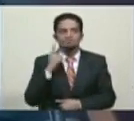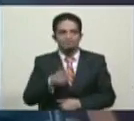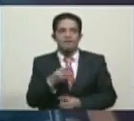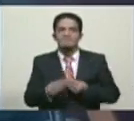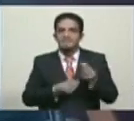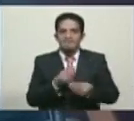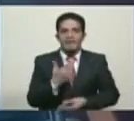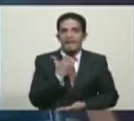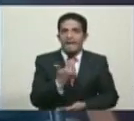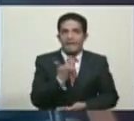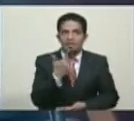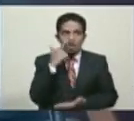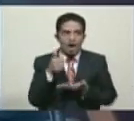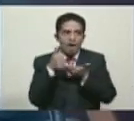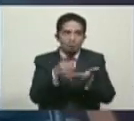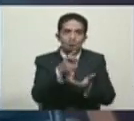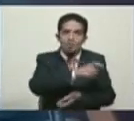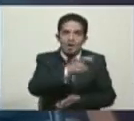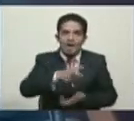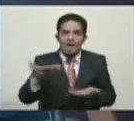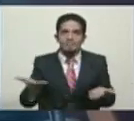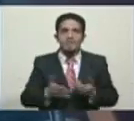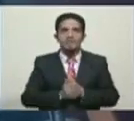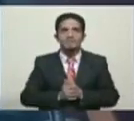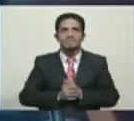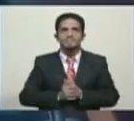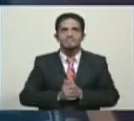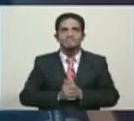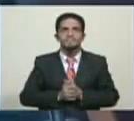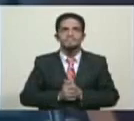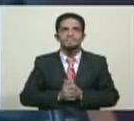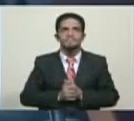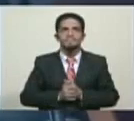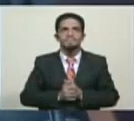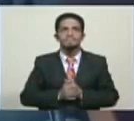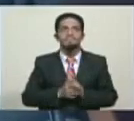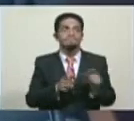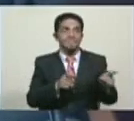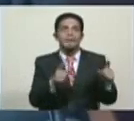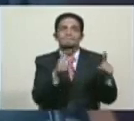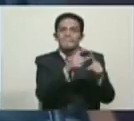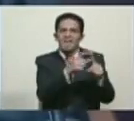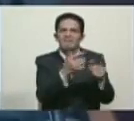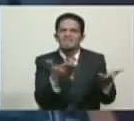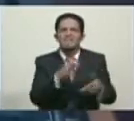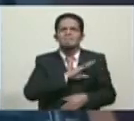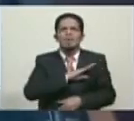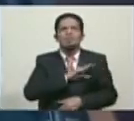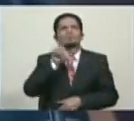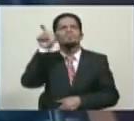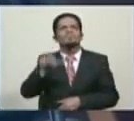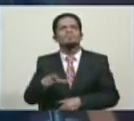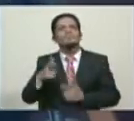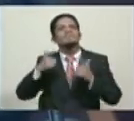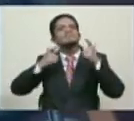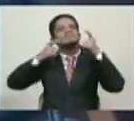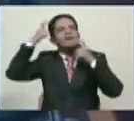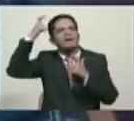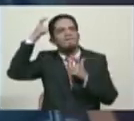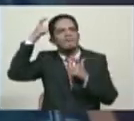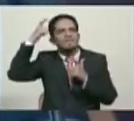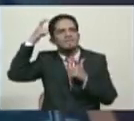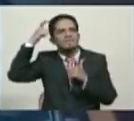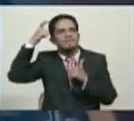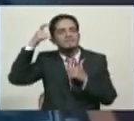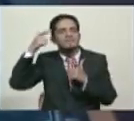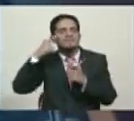sea, por esa gente. Comienzo mis palabras con esas frases inmortales del comandante Chávez, tomadas